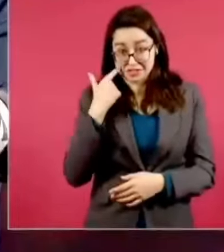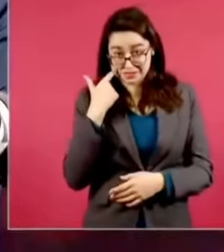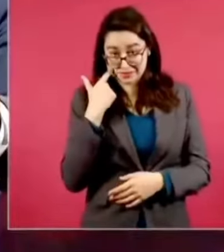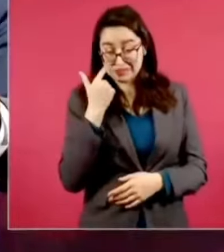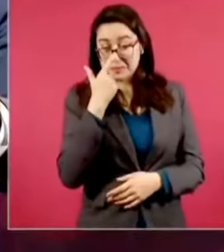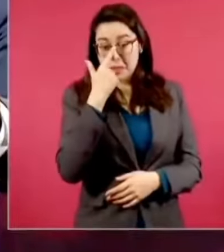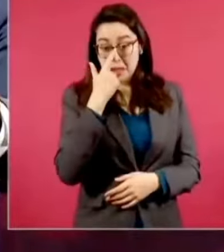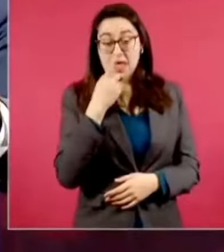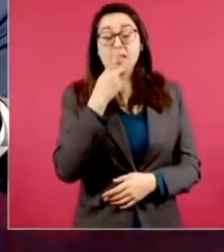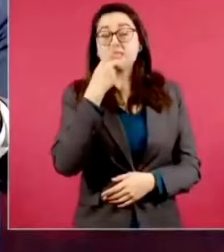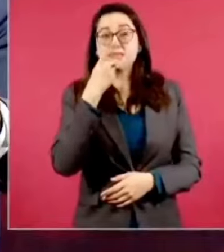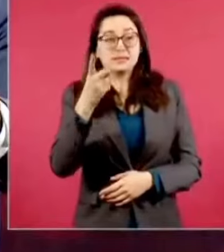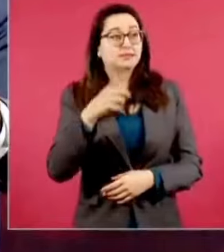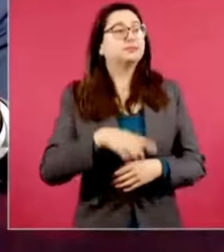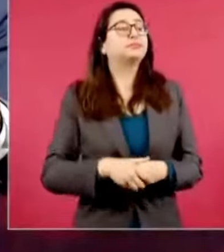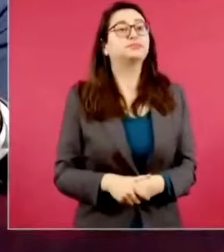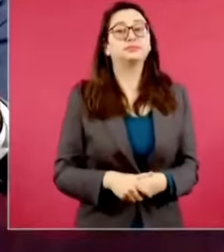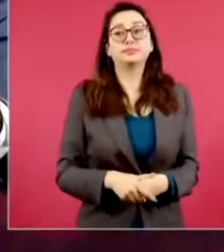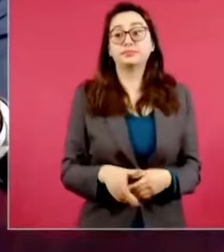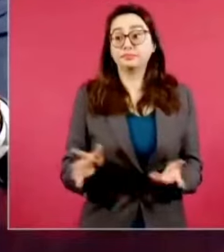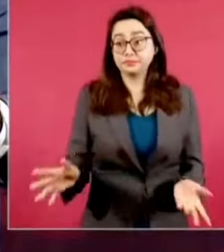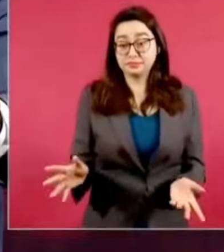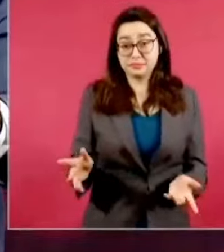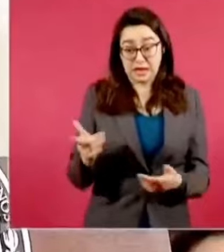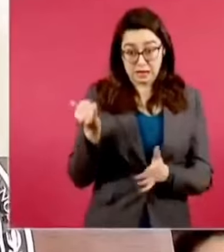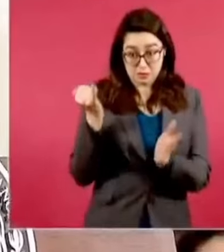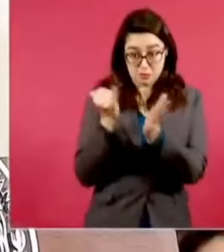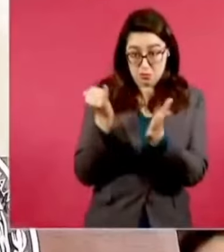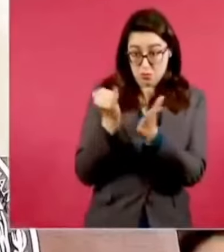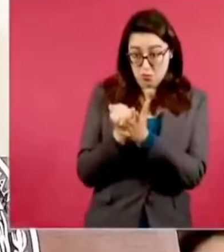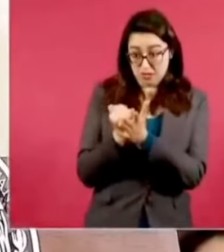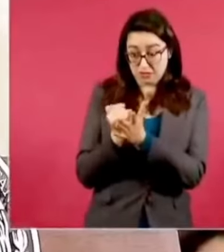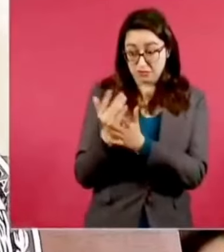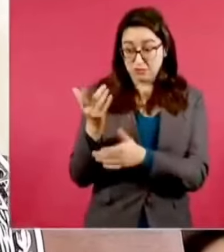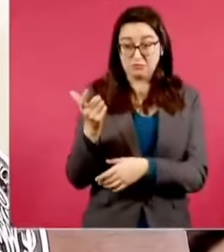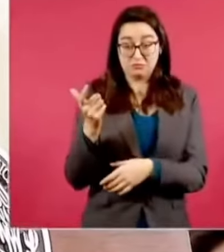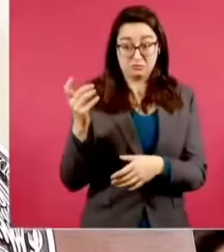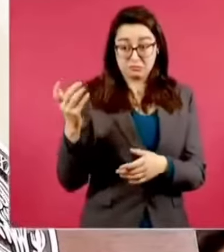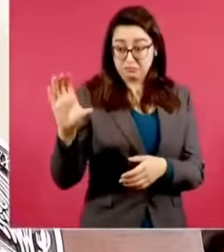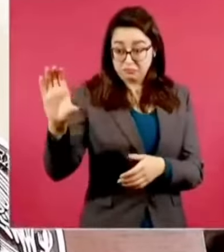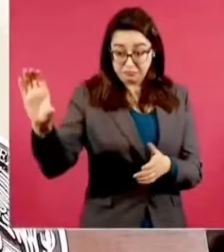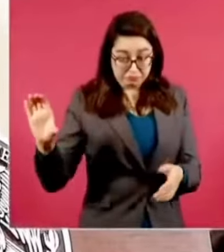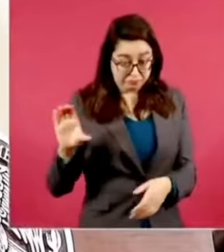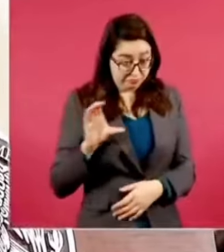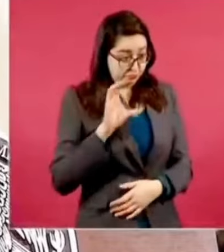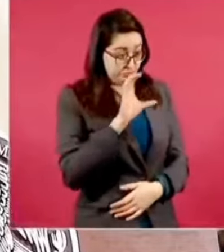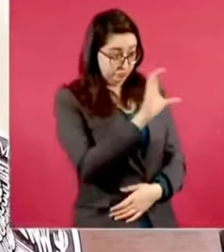estados, incluido al gobierno del Distrito Federal, sus participaciones.